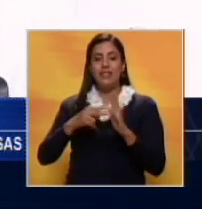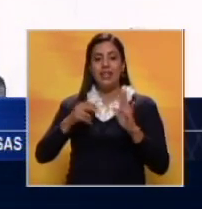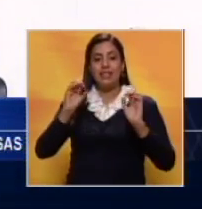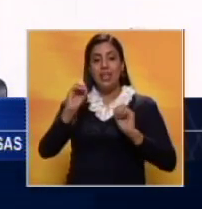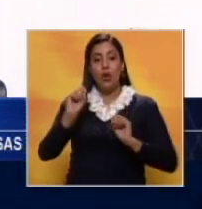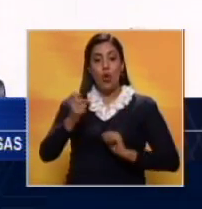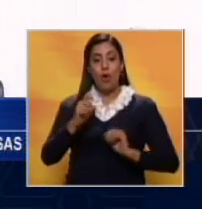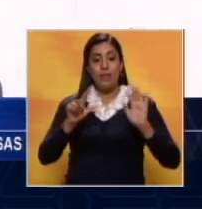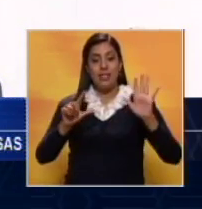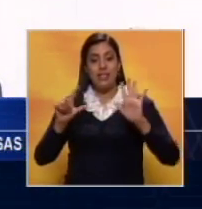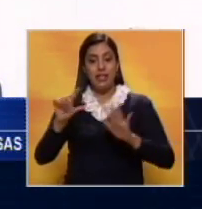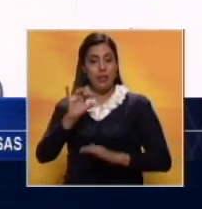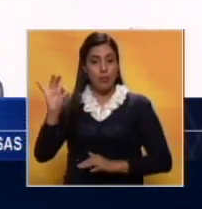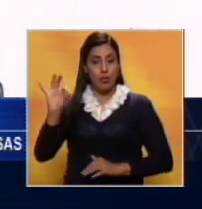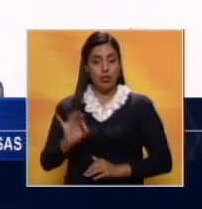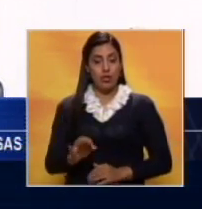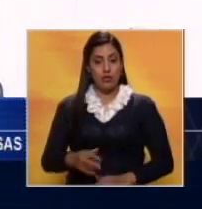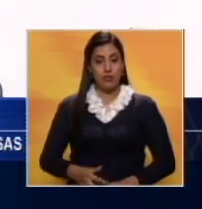el 0,77%.